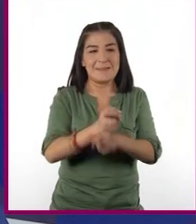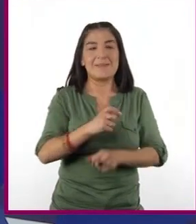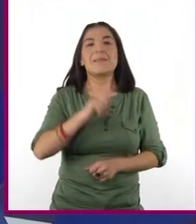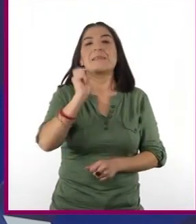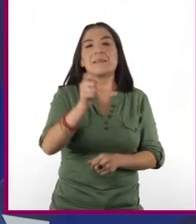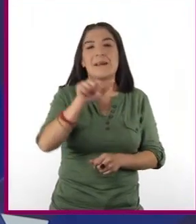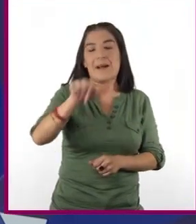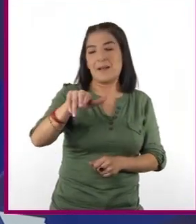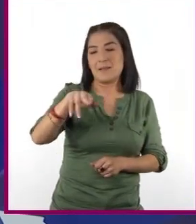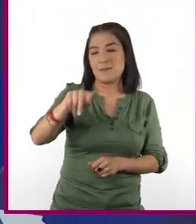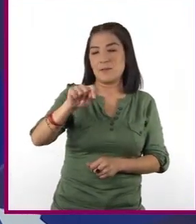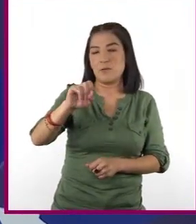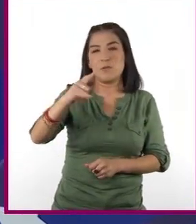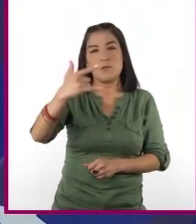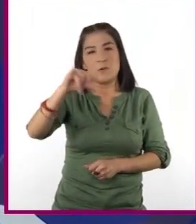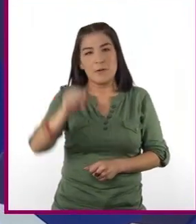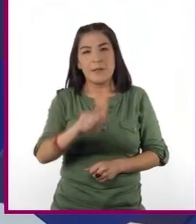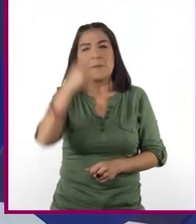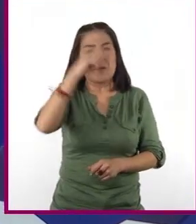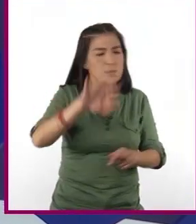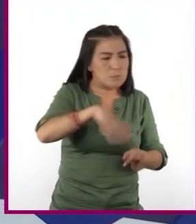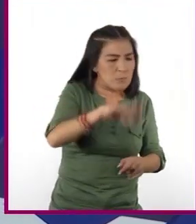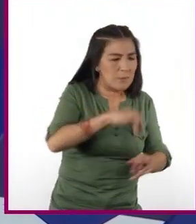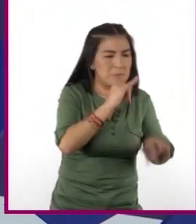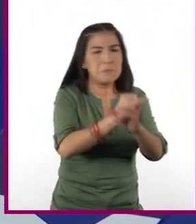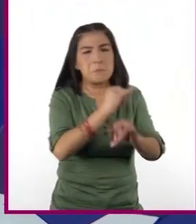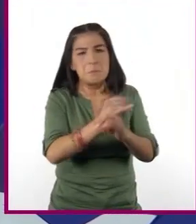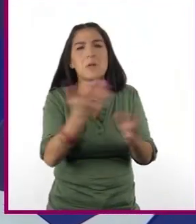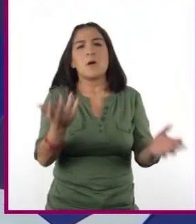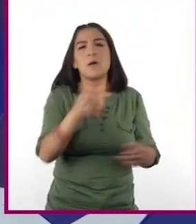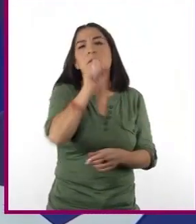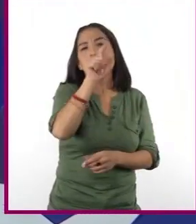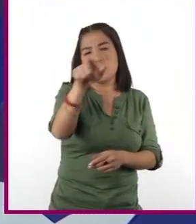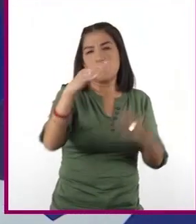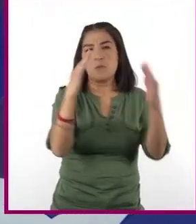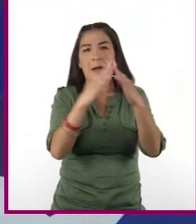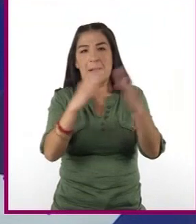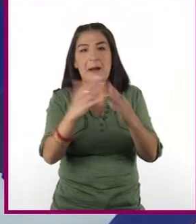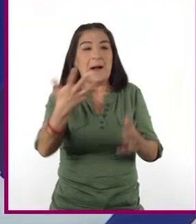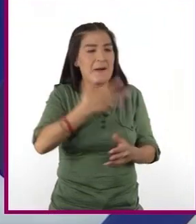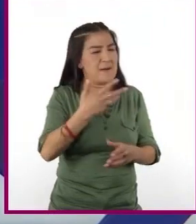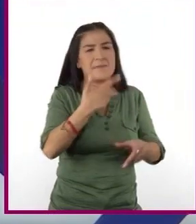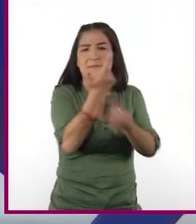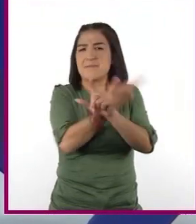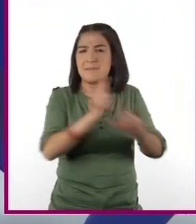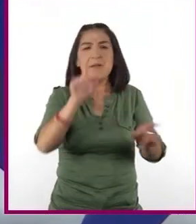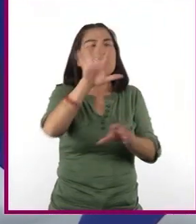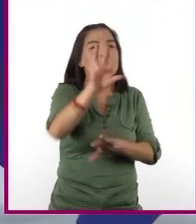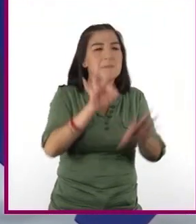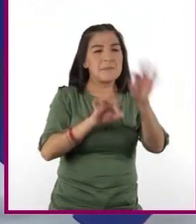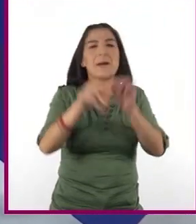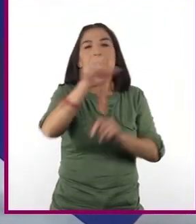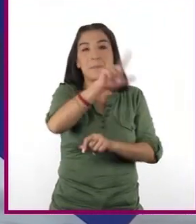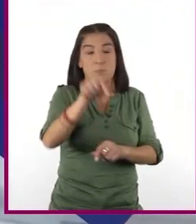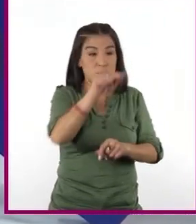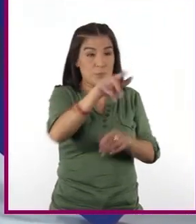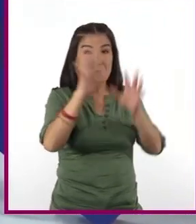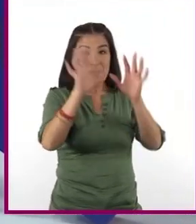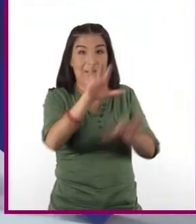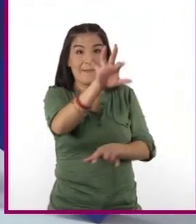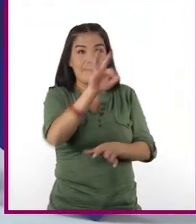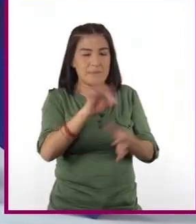una antología, busquen en medios electrónicos o alguna que tengan en casa, del tipo que sea. Ya que la hayan